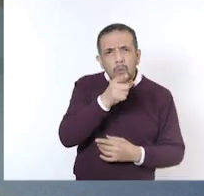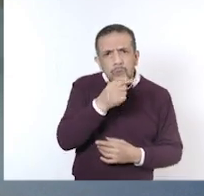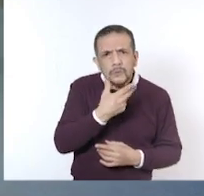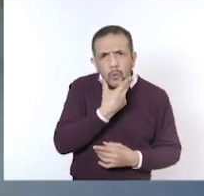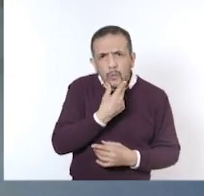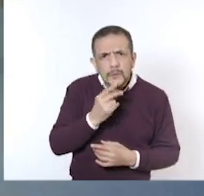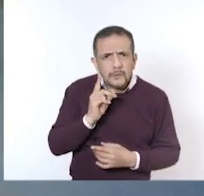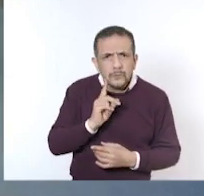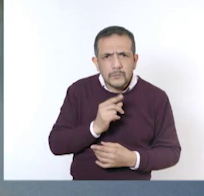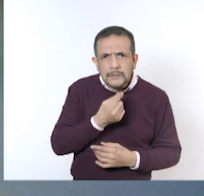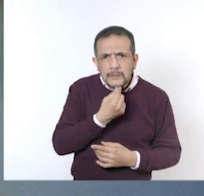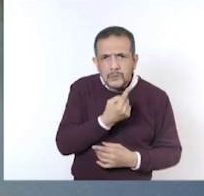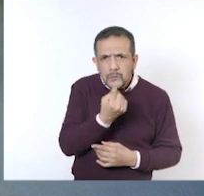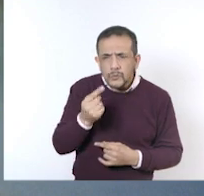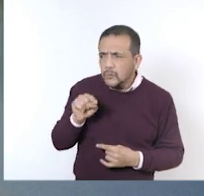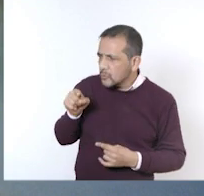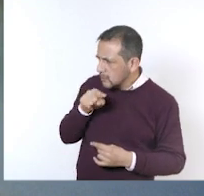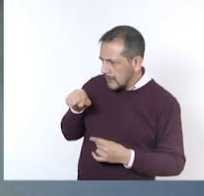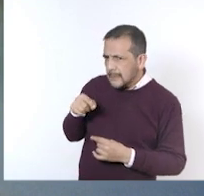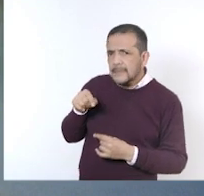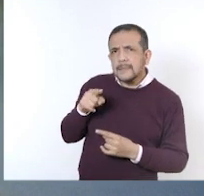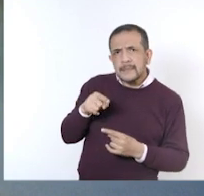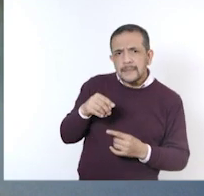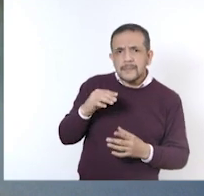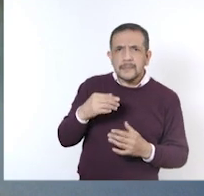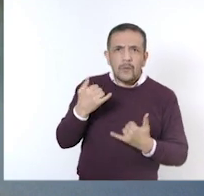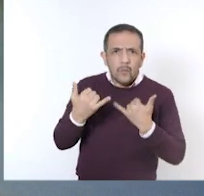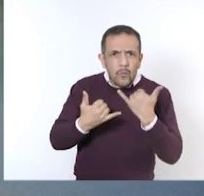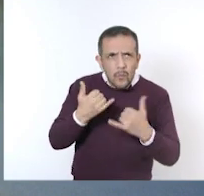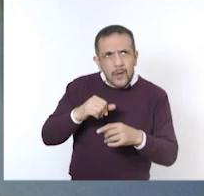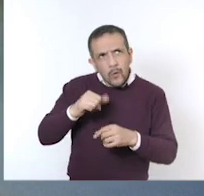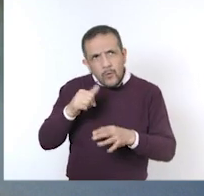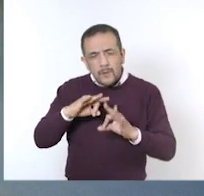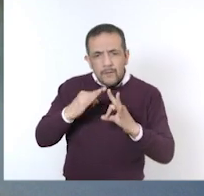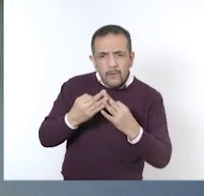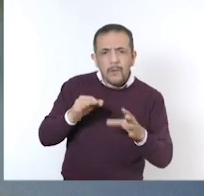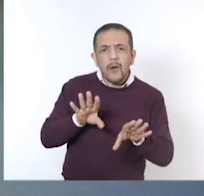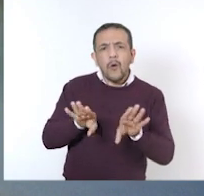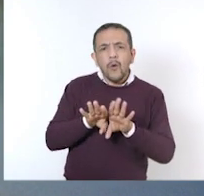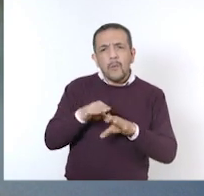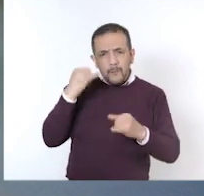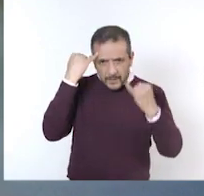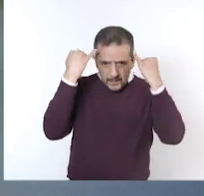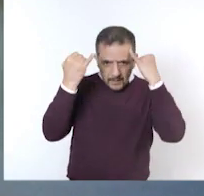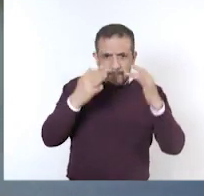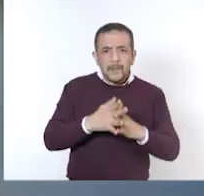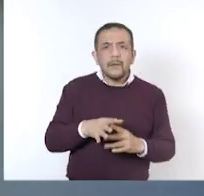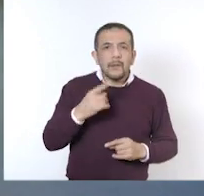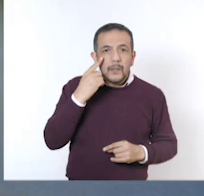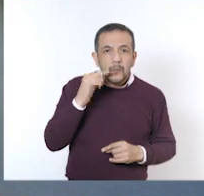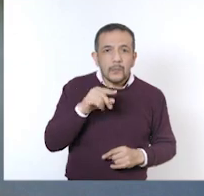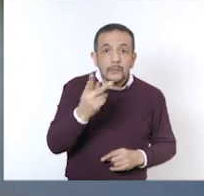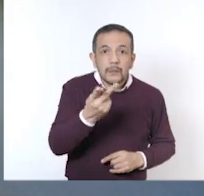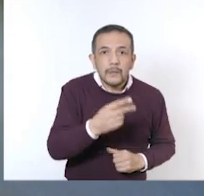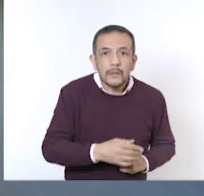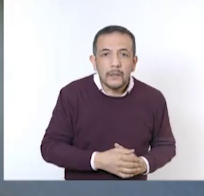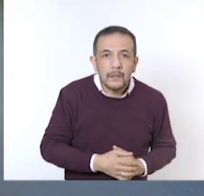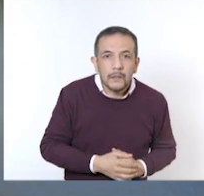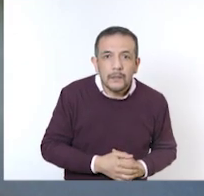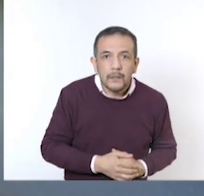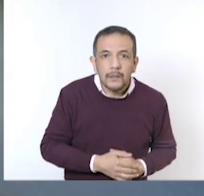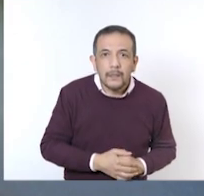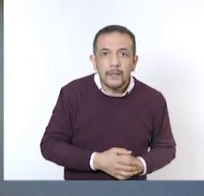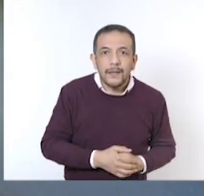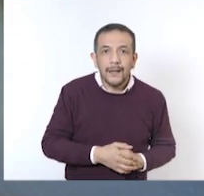¿De qué otra manera niños y niñas se les ocurra en casa hacer este juego? Usando la creatividad. Ah, a ver, espérame. Deja consulto. Sí, a ver,